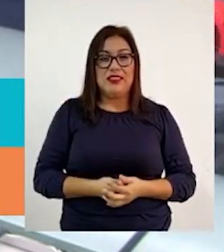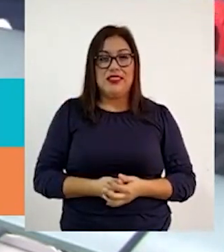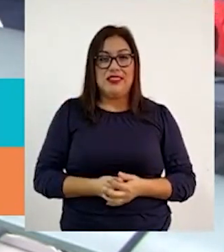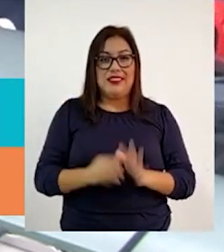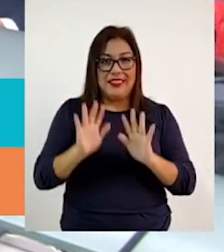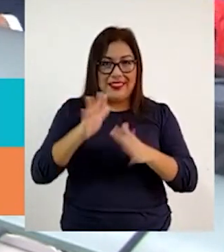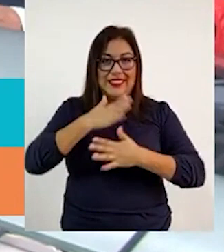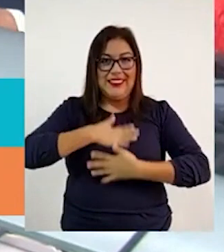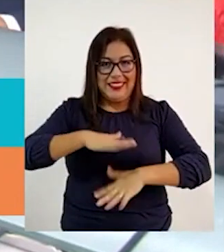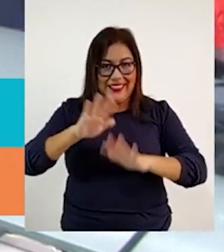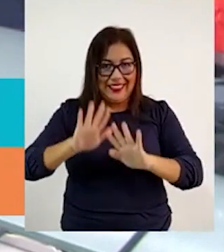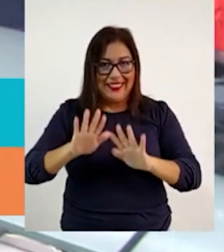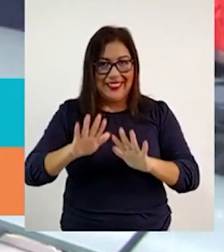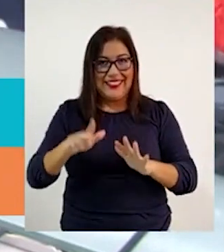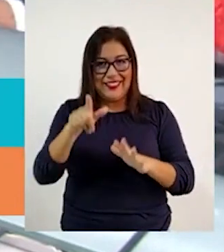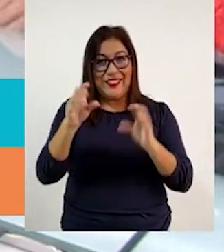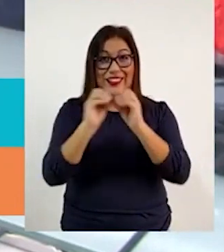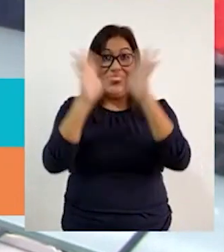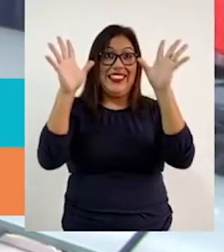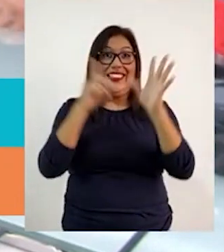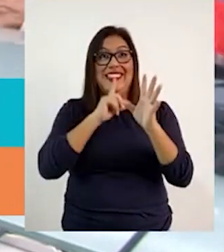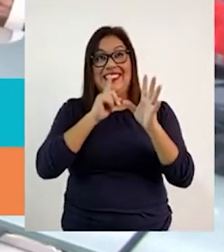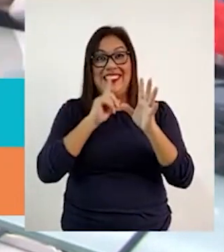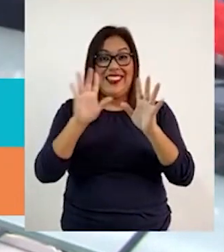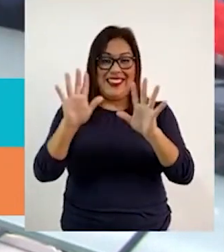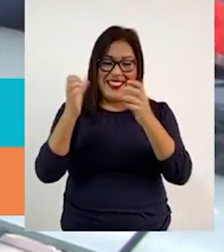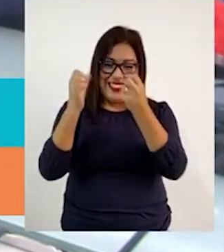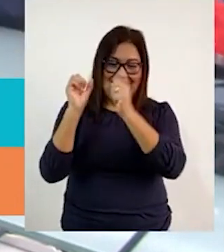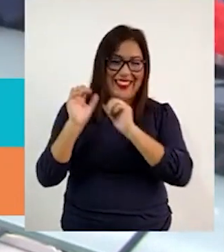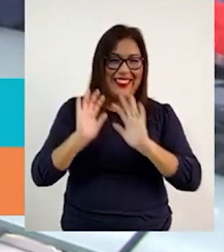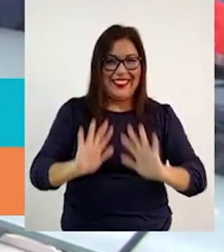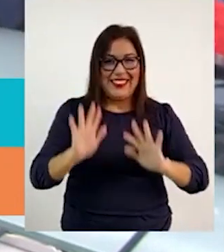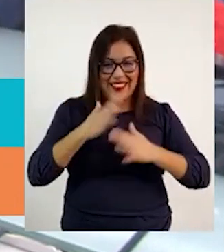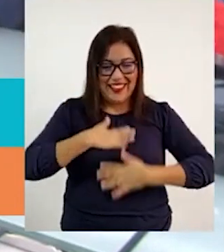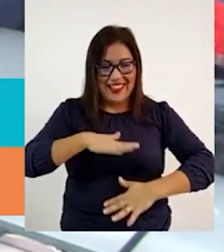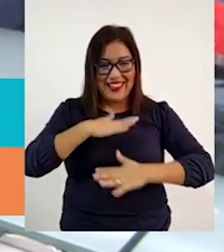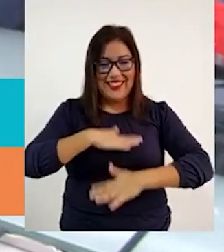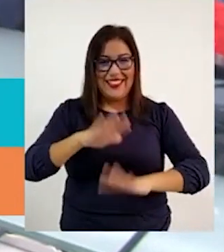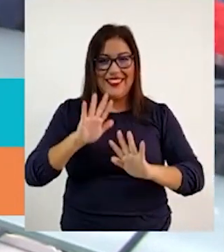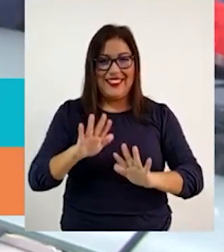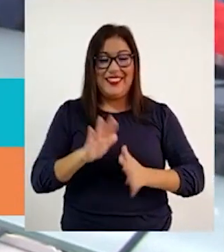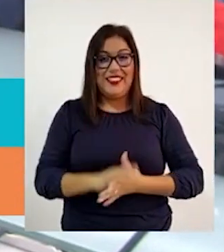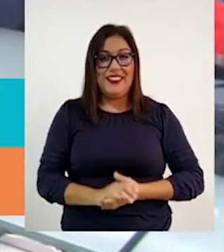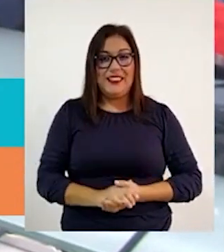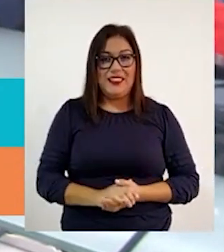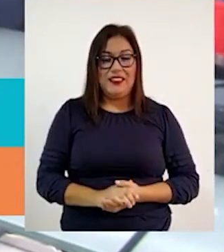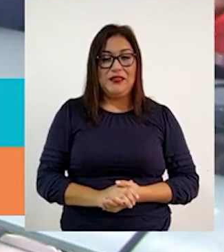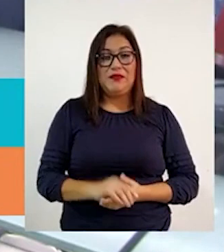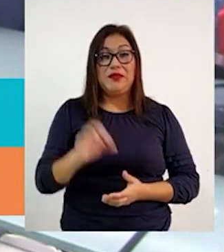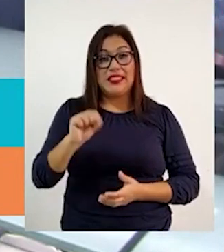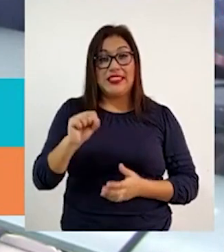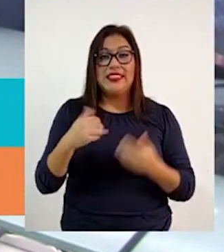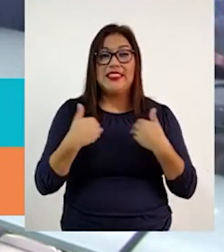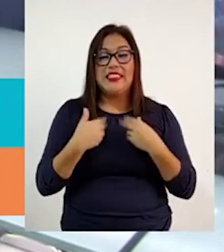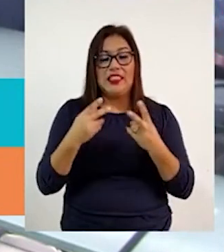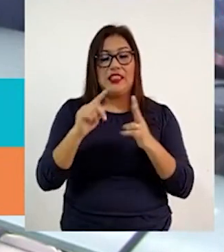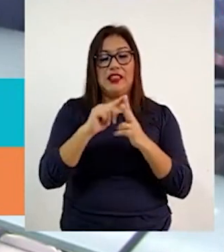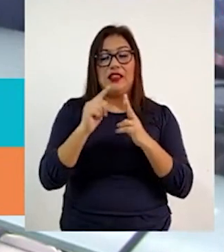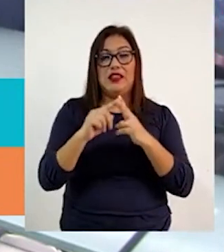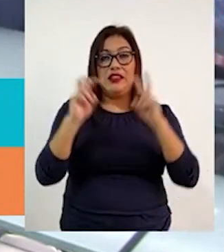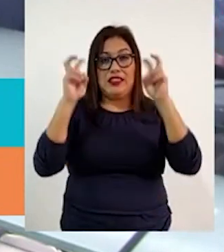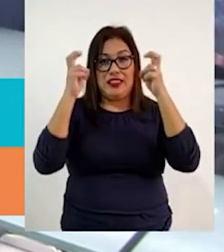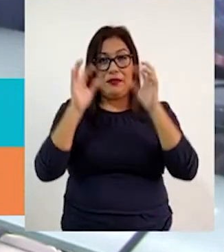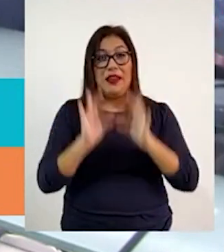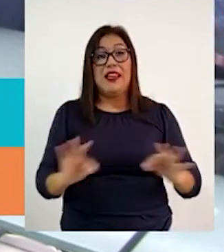tranquilo, Enrique. Hoy es tu día, pero no te me apresures. Calma, vamos con calma. Sí, hoy tenemos dos temas muy importantes que tienen que ver con